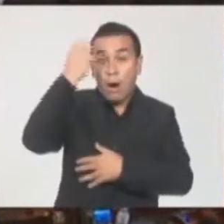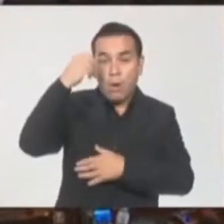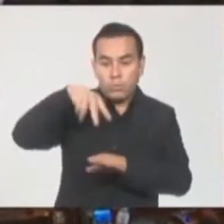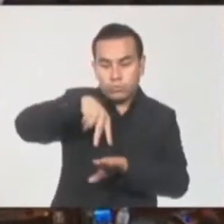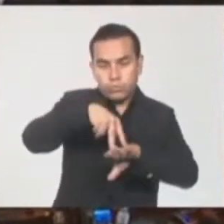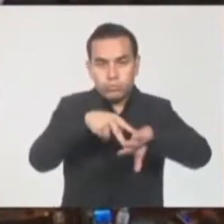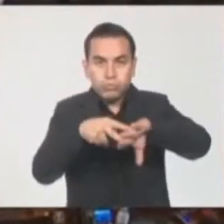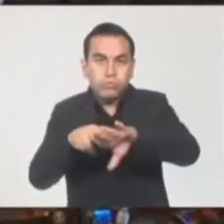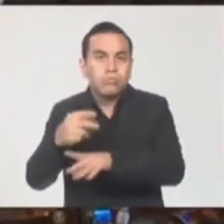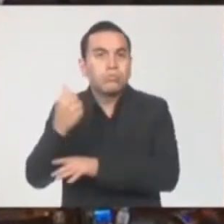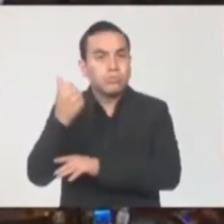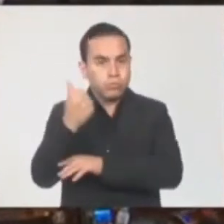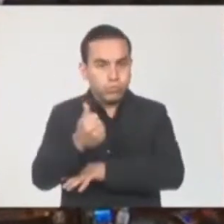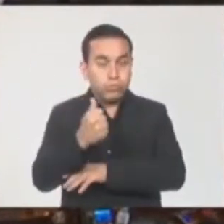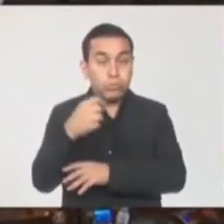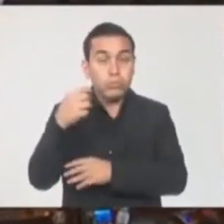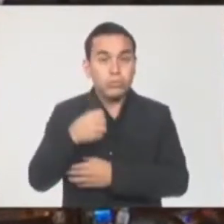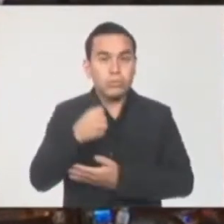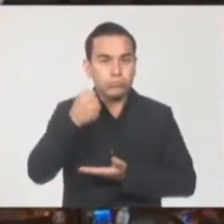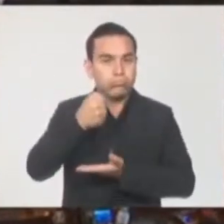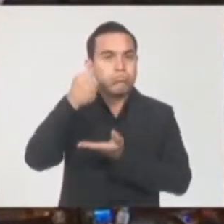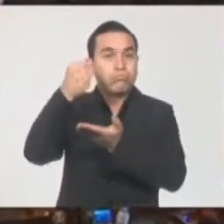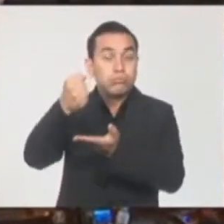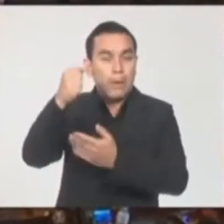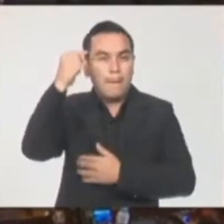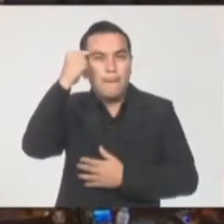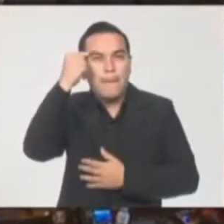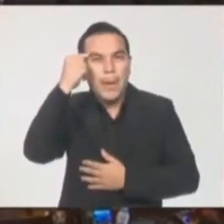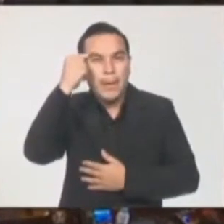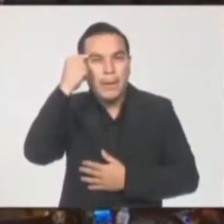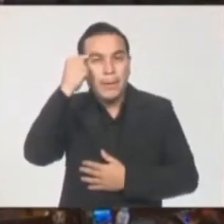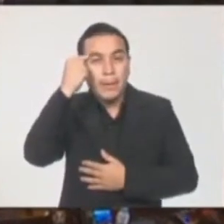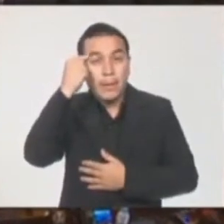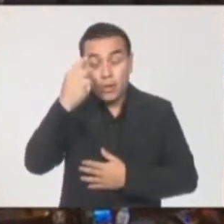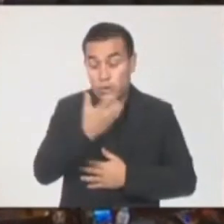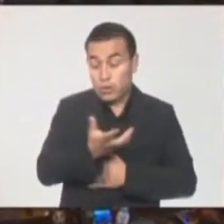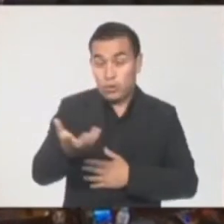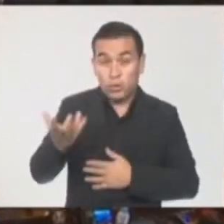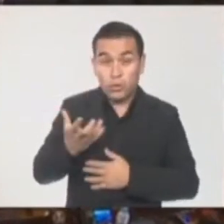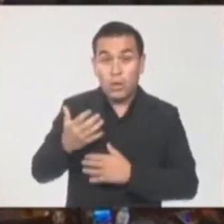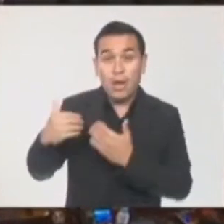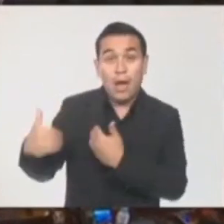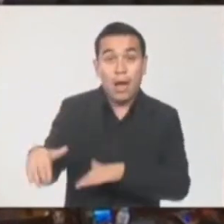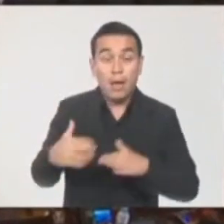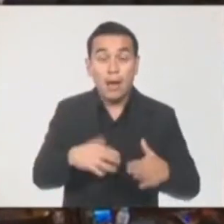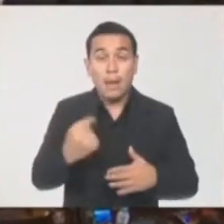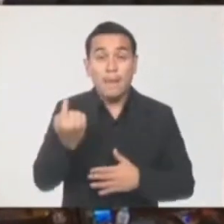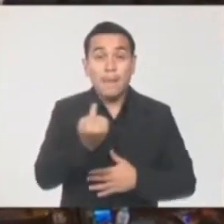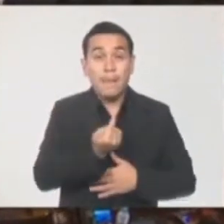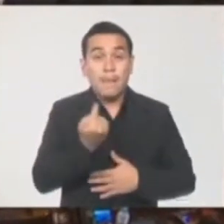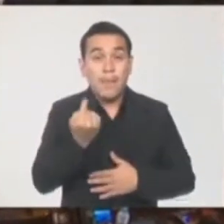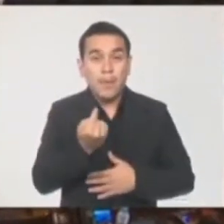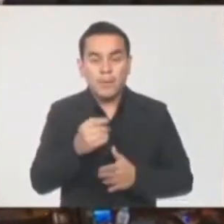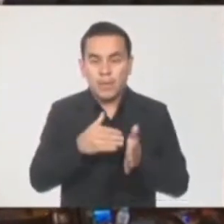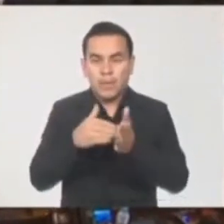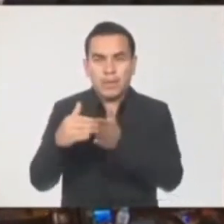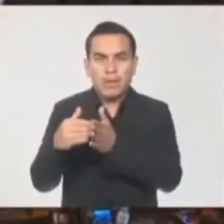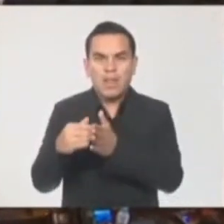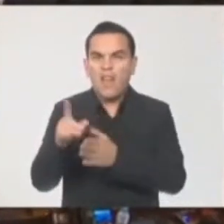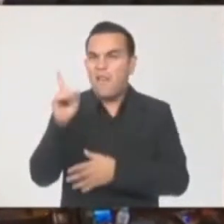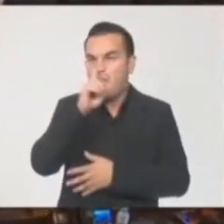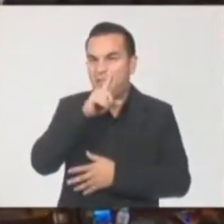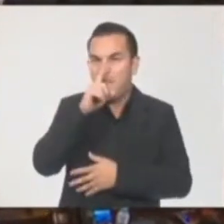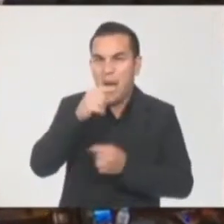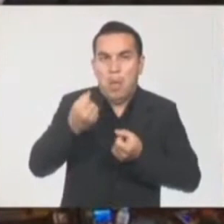nuestras olas. Y pensar que en medio de este evento hay gente que empezó a decir falsedades y otros